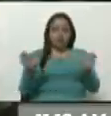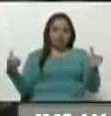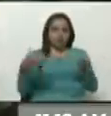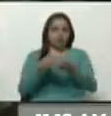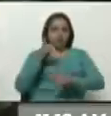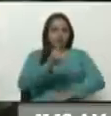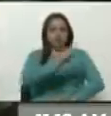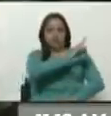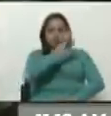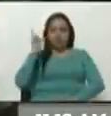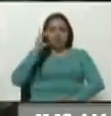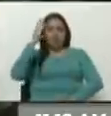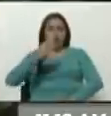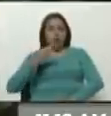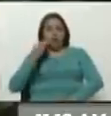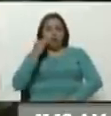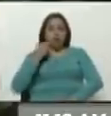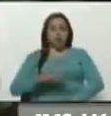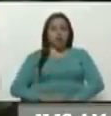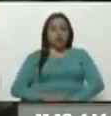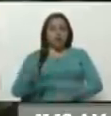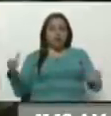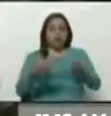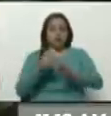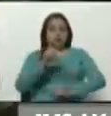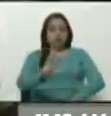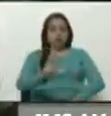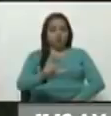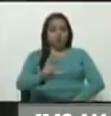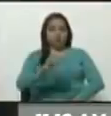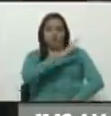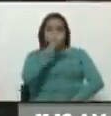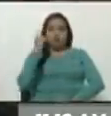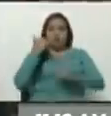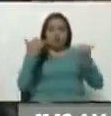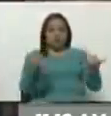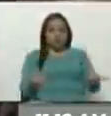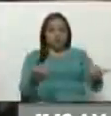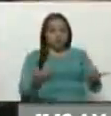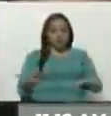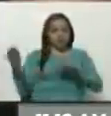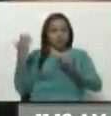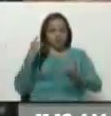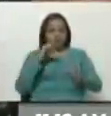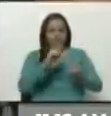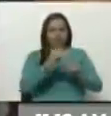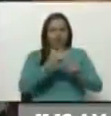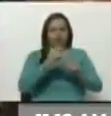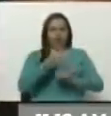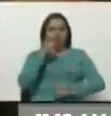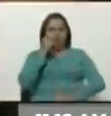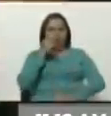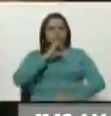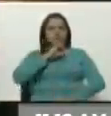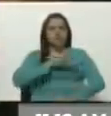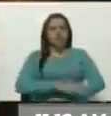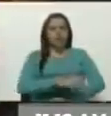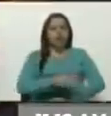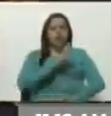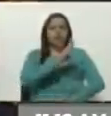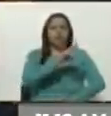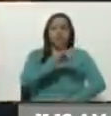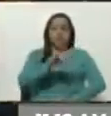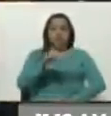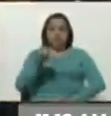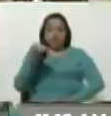de Venezuela y de la Juventud de la Tolda Roja. A esta hora vamos a escuchar palabras del historiador Luis Brito García, quien